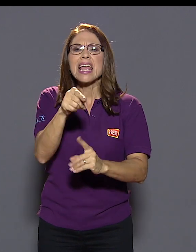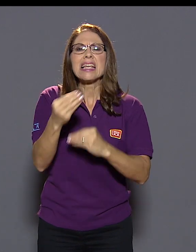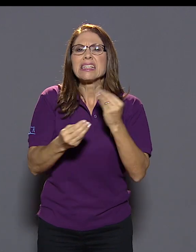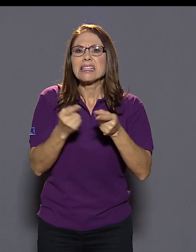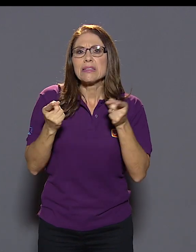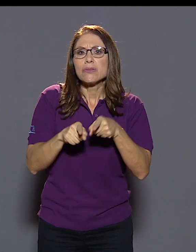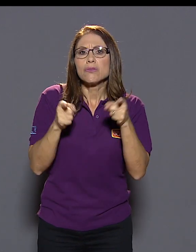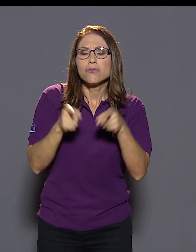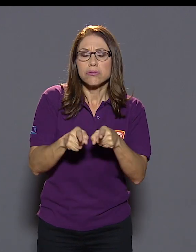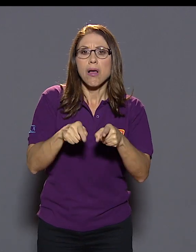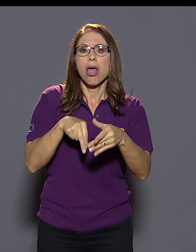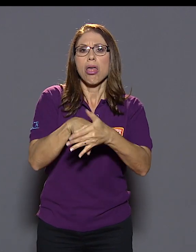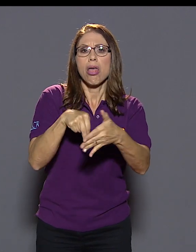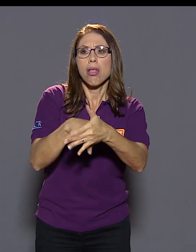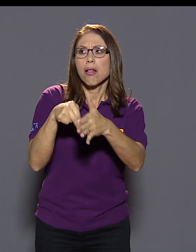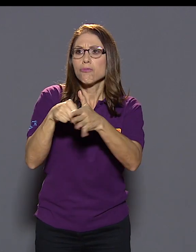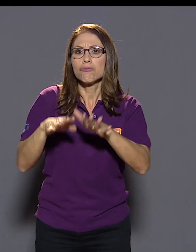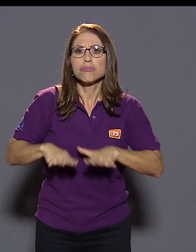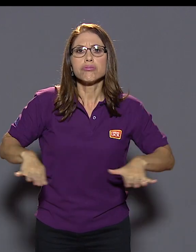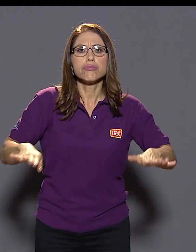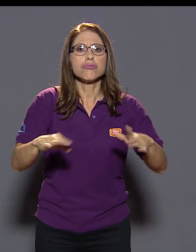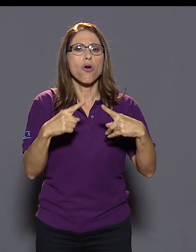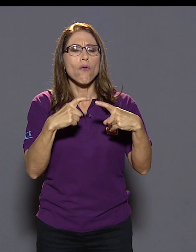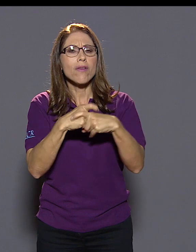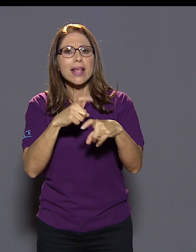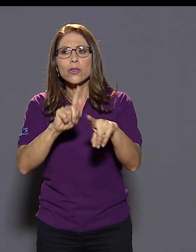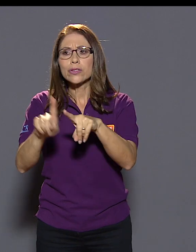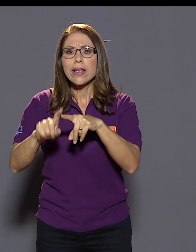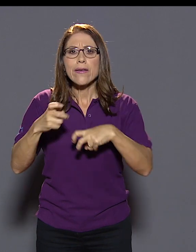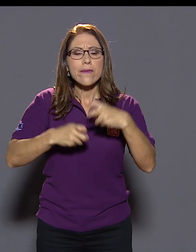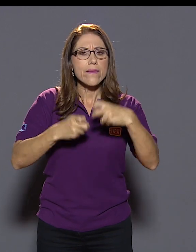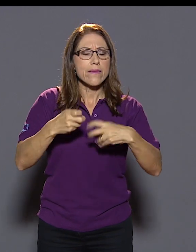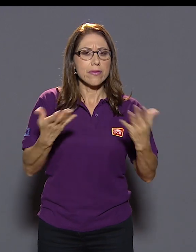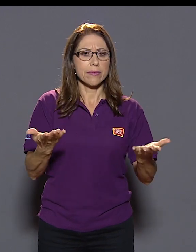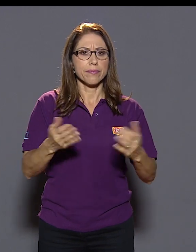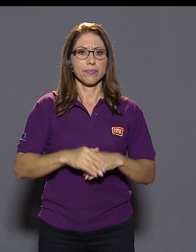le está generando conflictos o barreras en el espacio o de cualquier otra